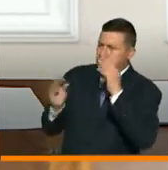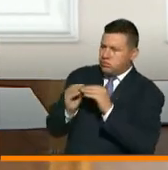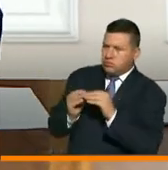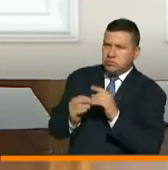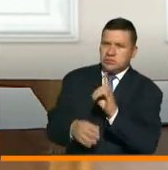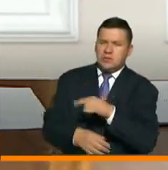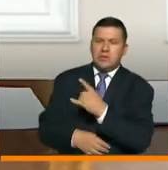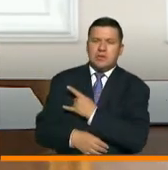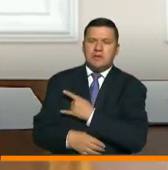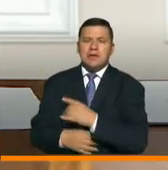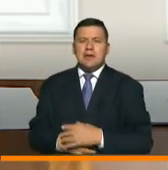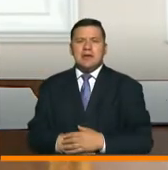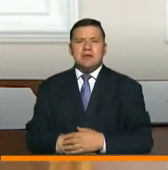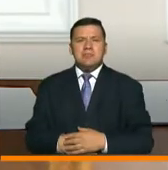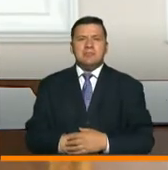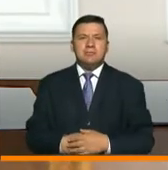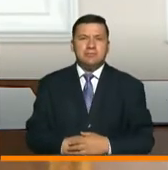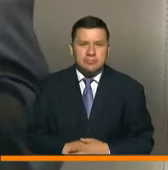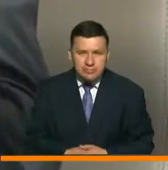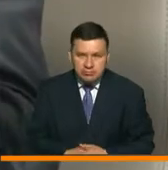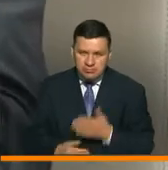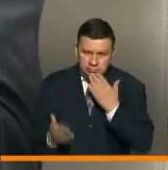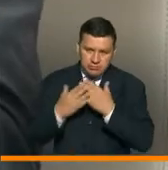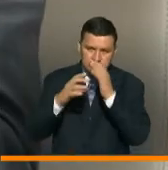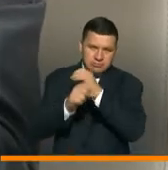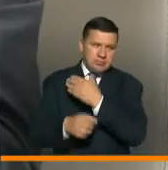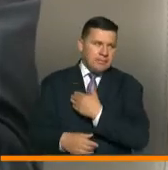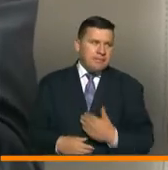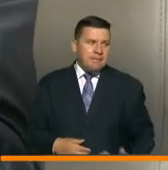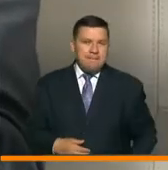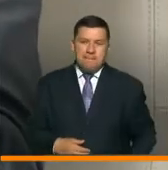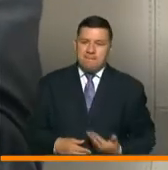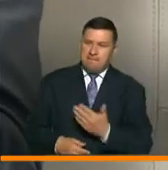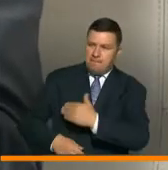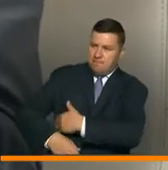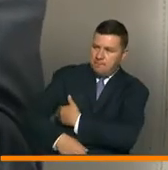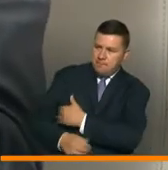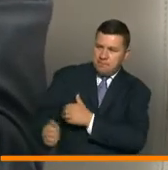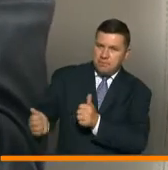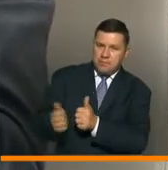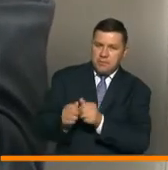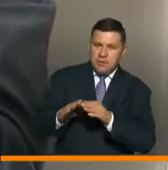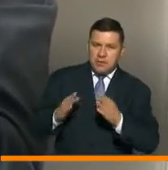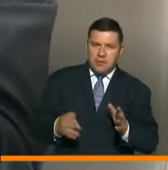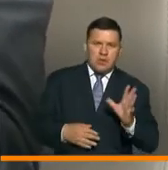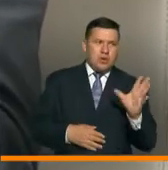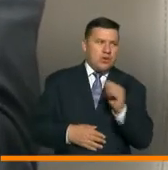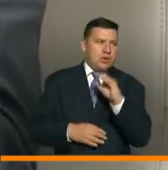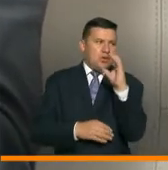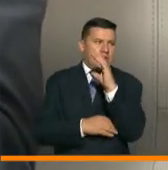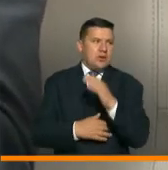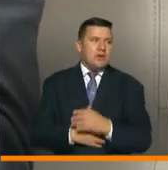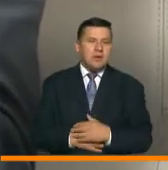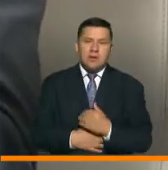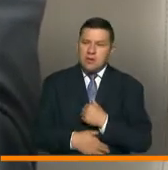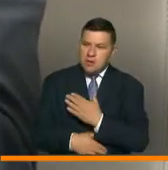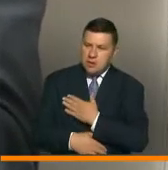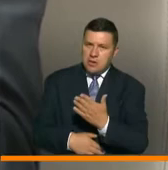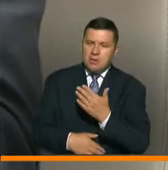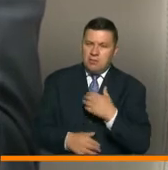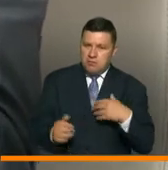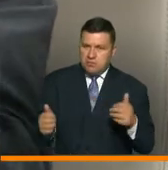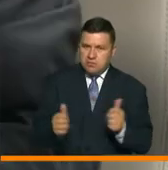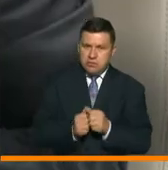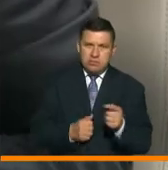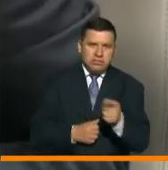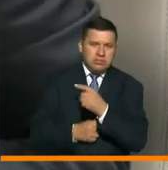también las universidades? Pues muy buenas noches, señor presidente, ministros y compañeros de la mesa y a todos los colombianos. Es un placer estar